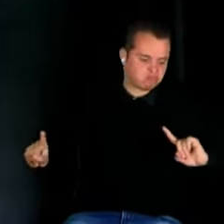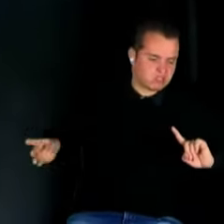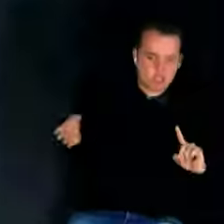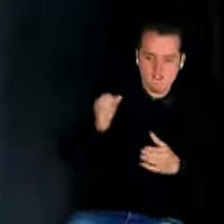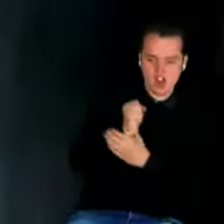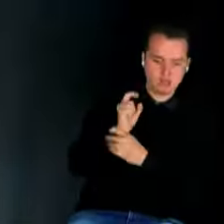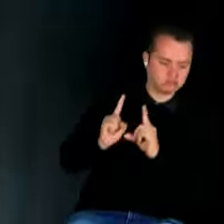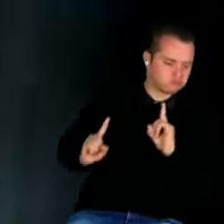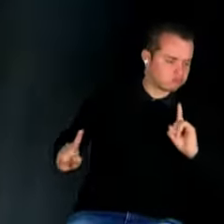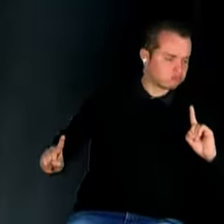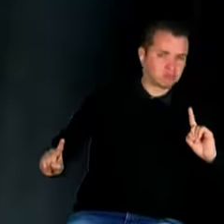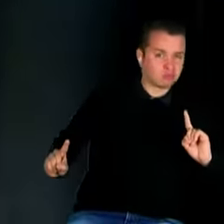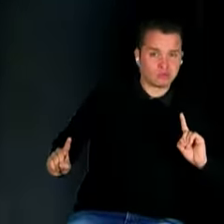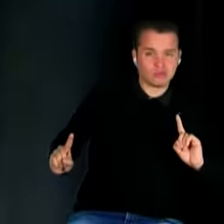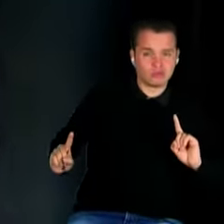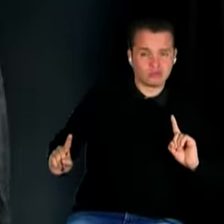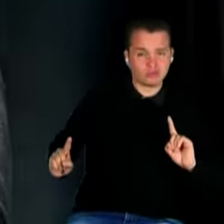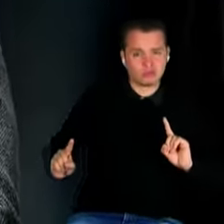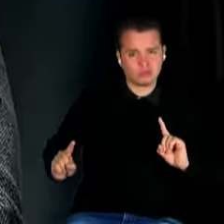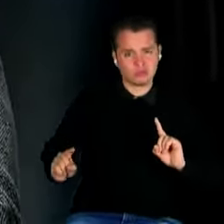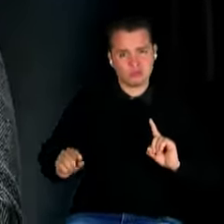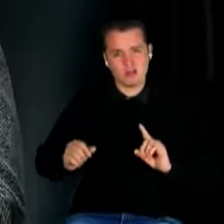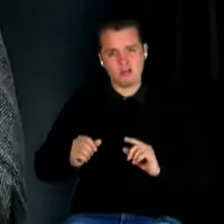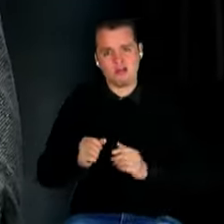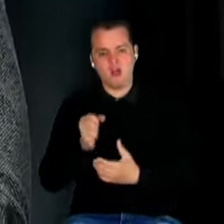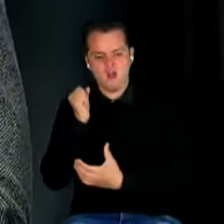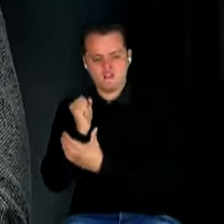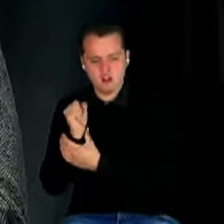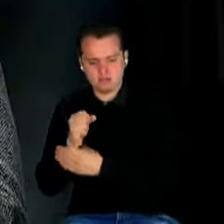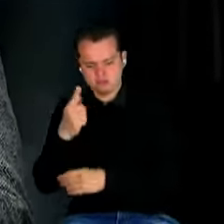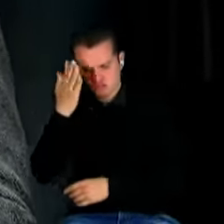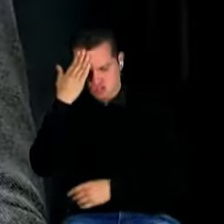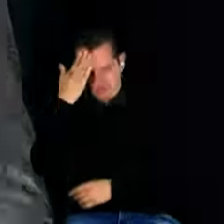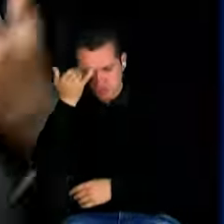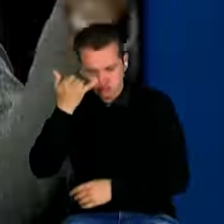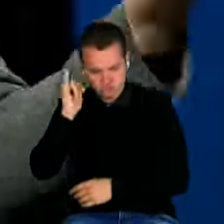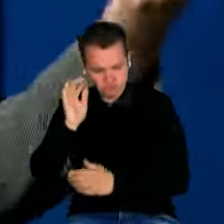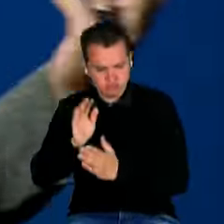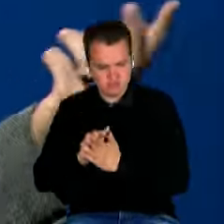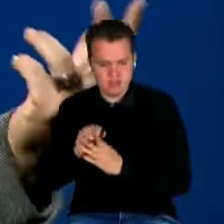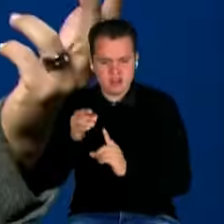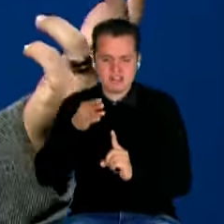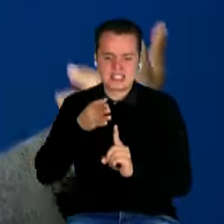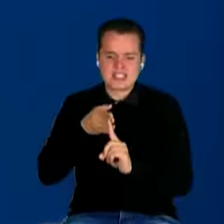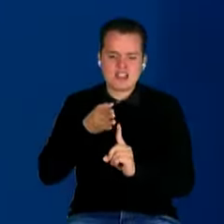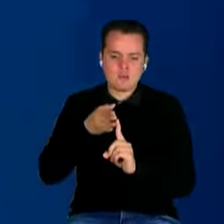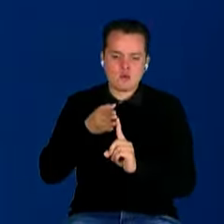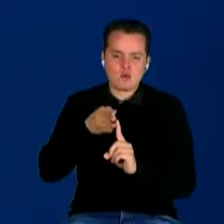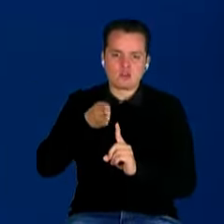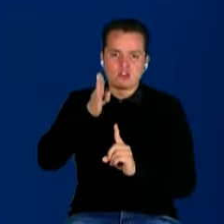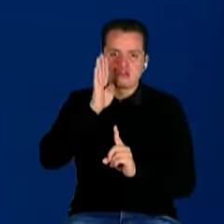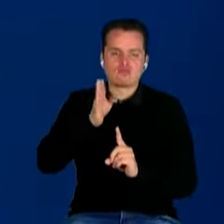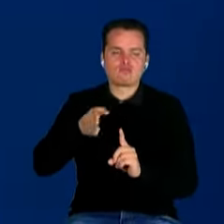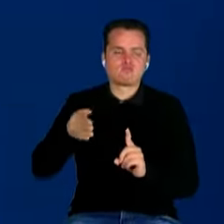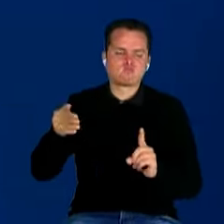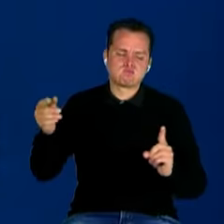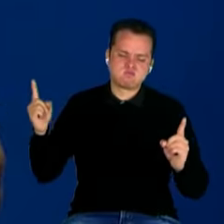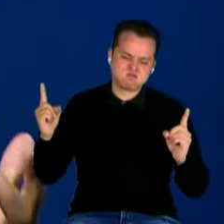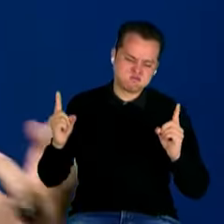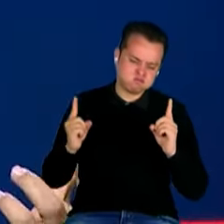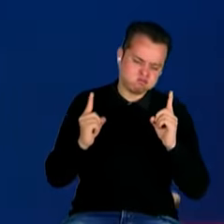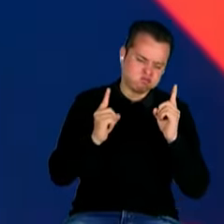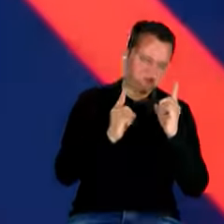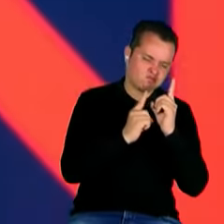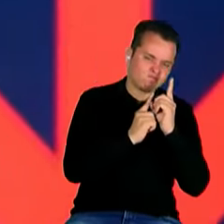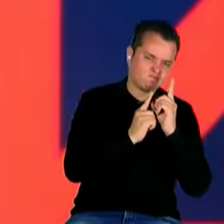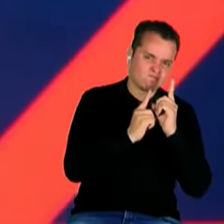Abraham. Así que Abraham, estoy convencido, se enamoró más de Dios, porque